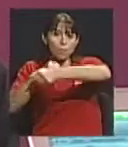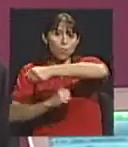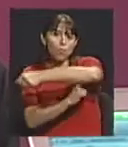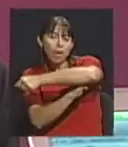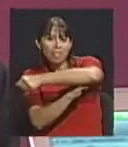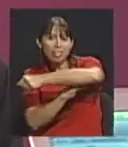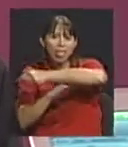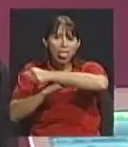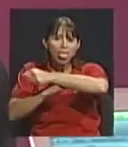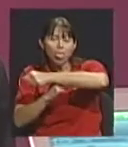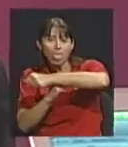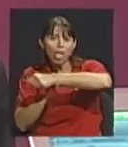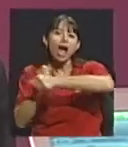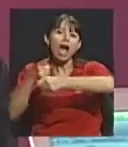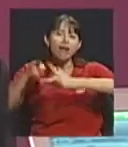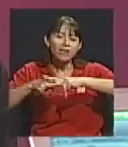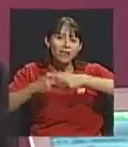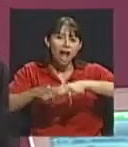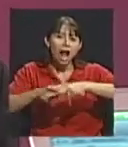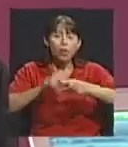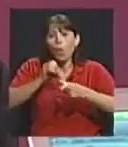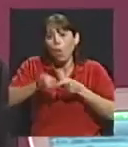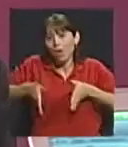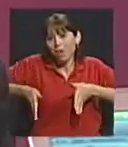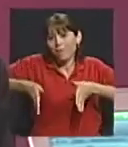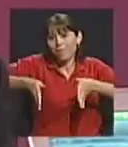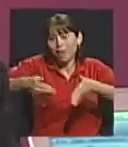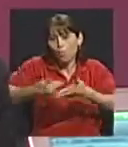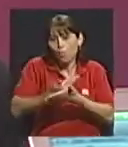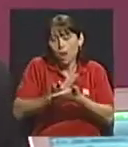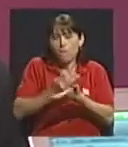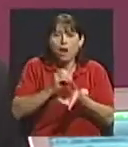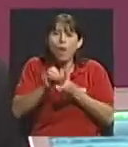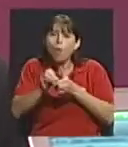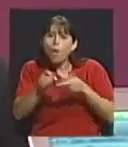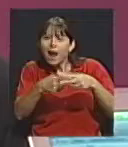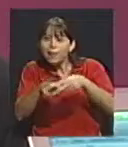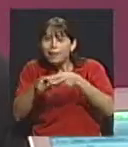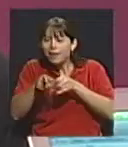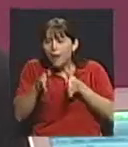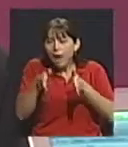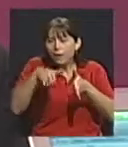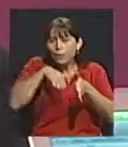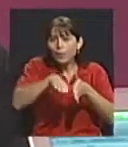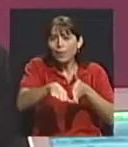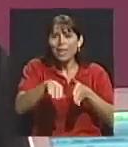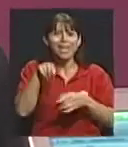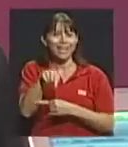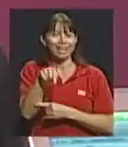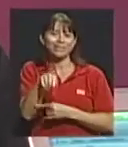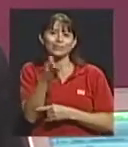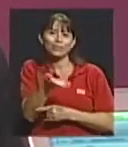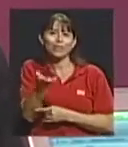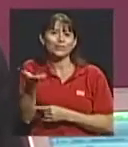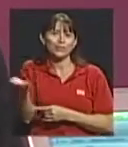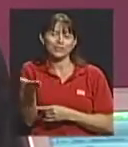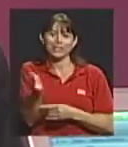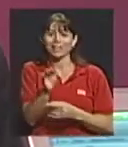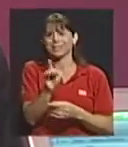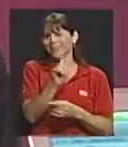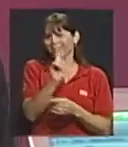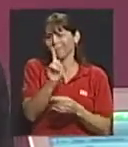descompone construir una nueva carretera o arreglar una carretera Estos no son los signos que se explican a nivel académico de un país